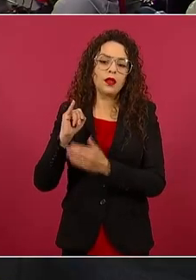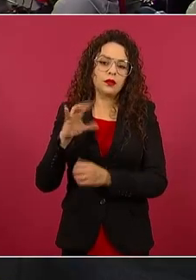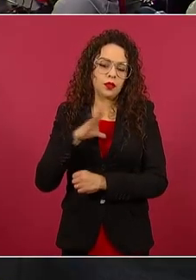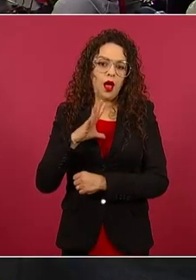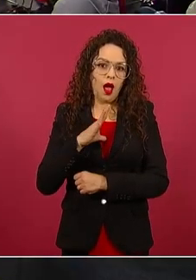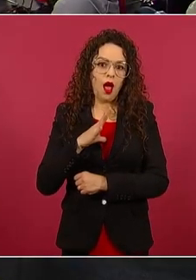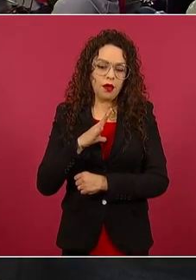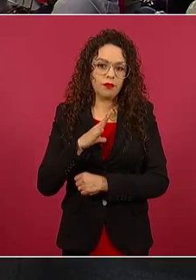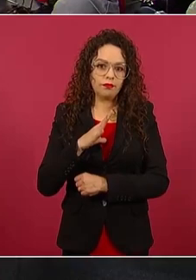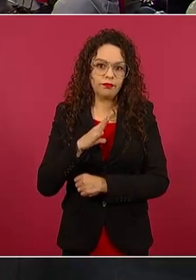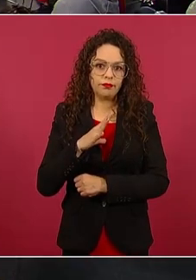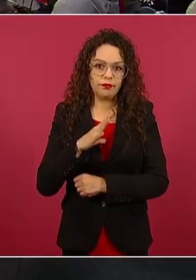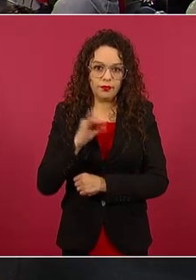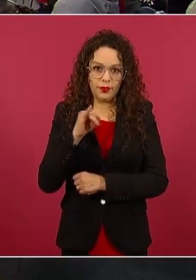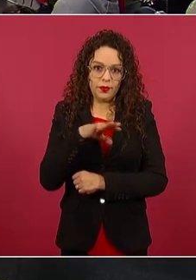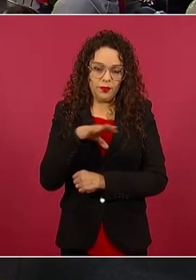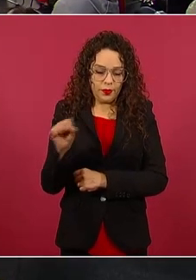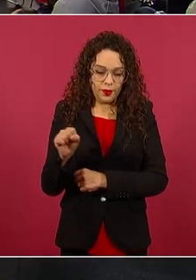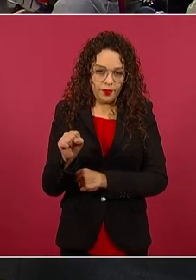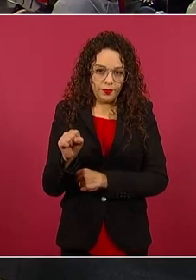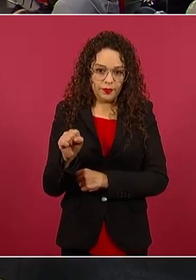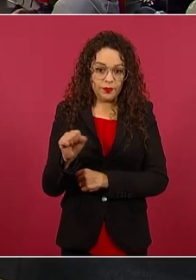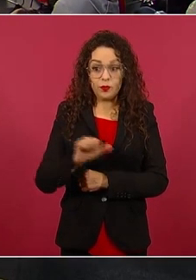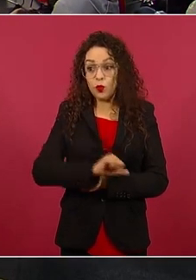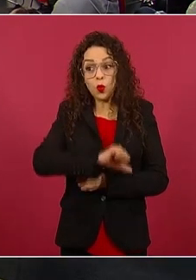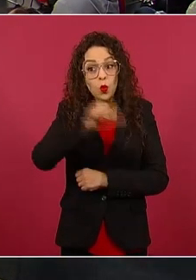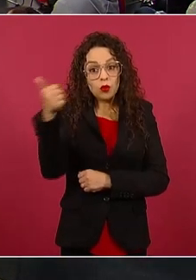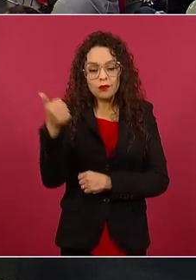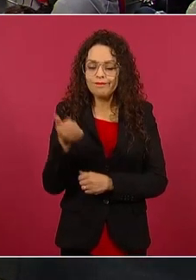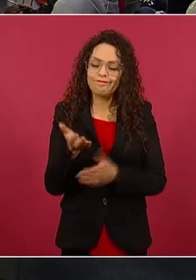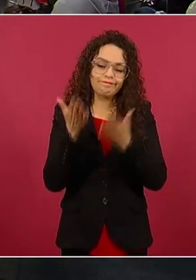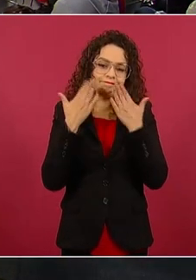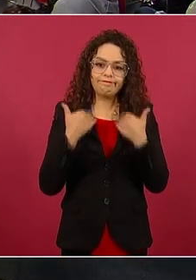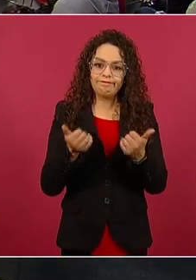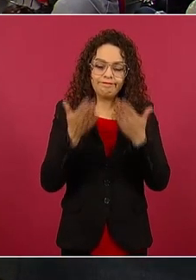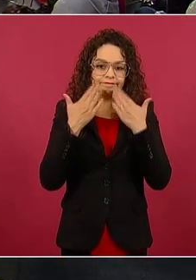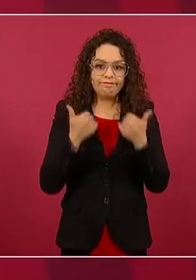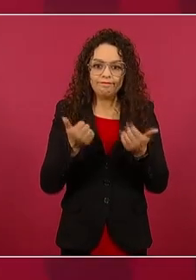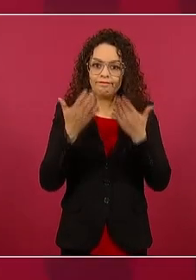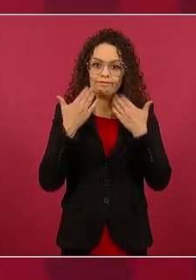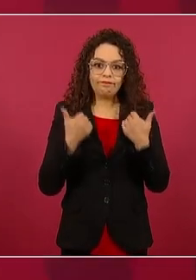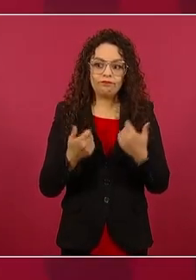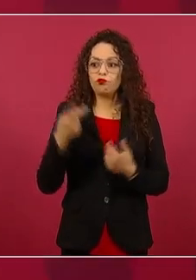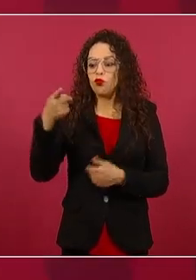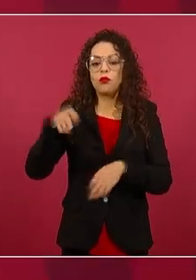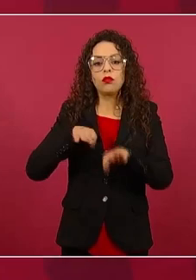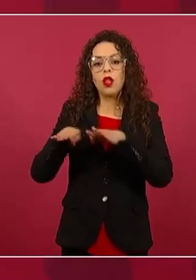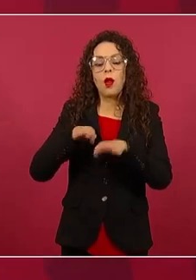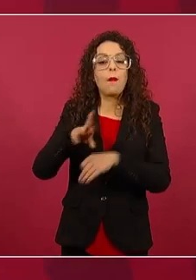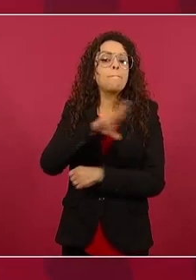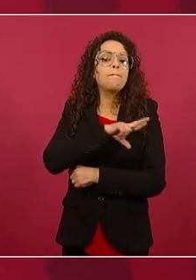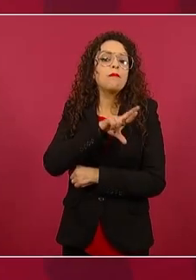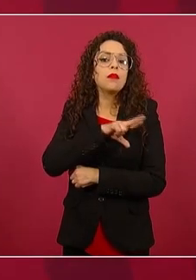seguridad social. Pero hay muchos que trabajan por su cuenta